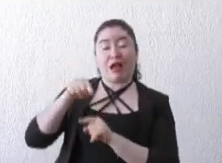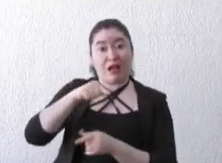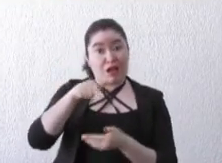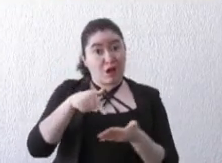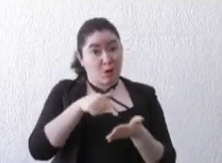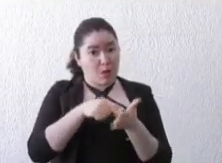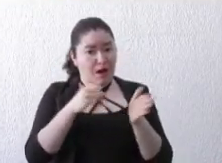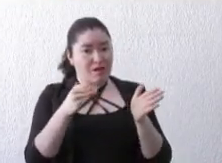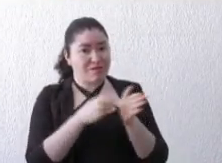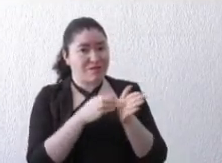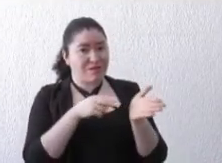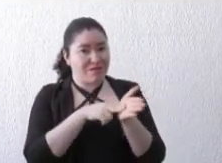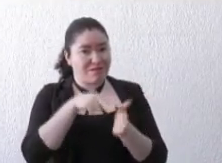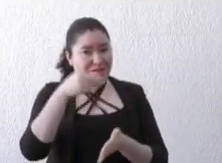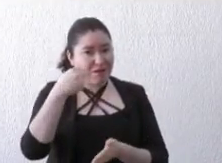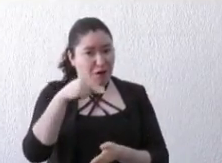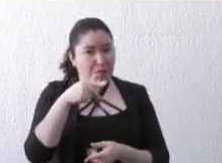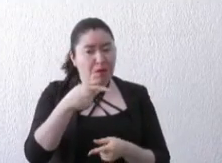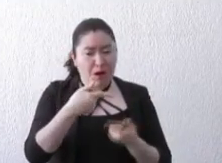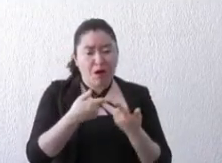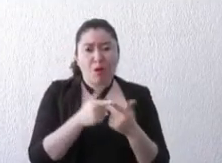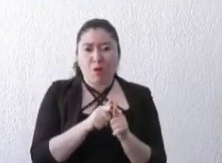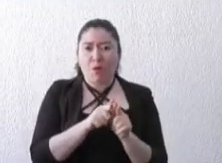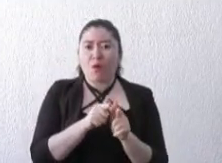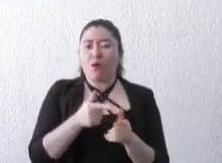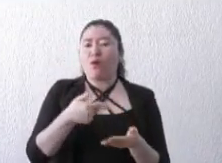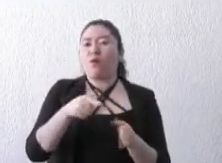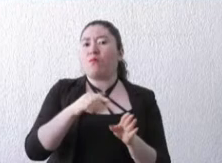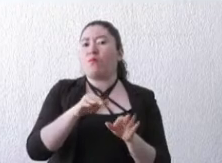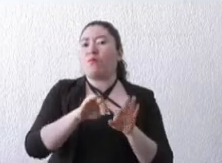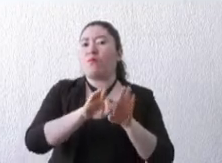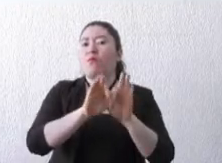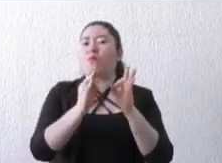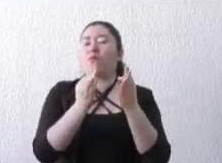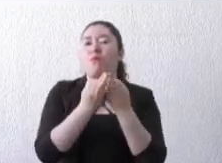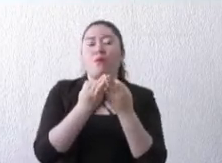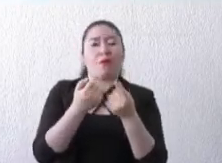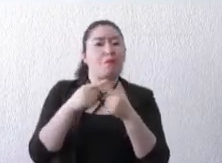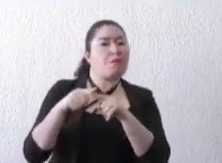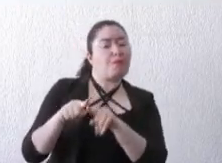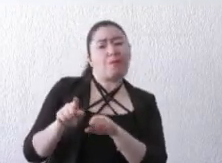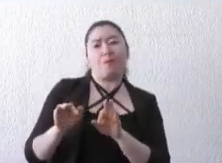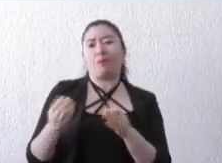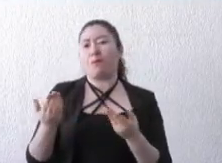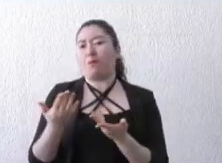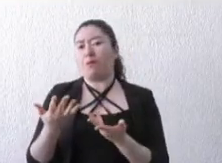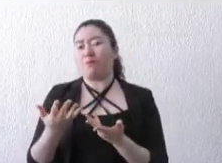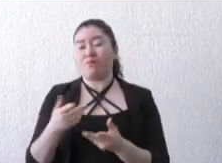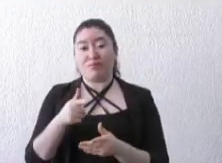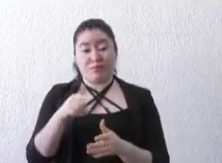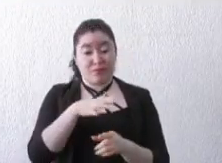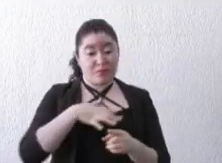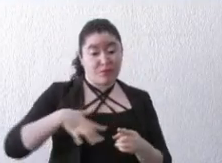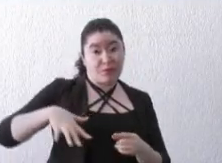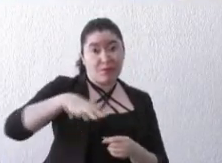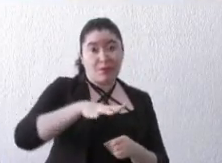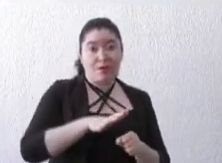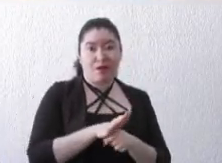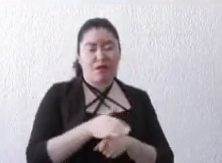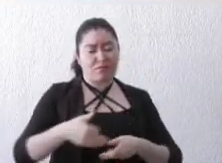caja negra es un recurso escénico de enorme flexibilidad en una zona rodeada de